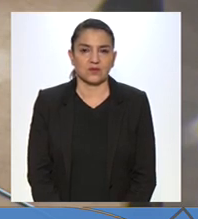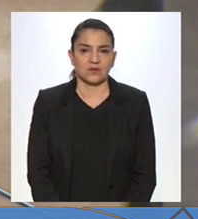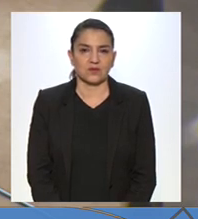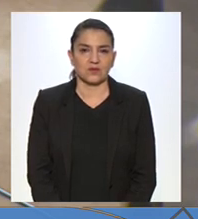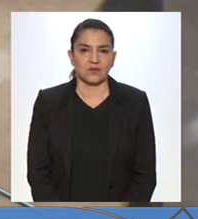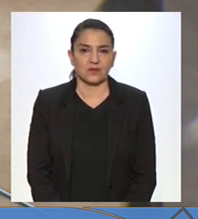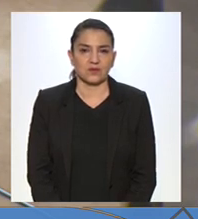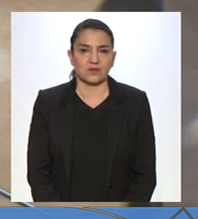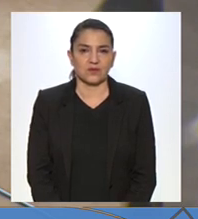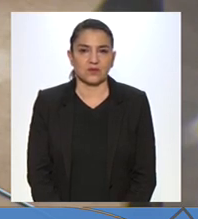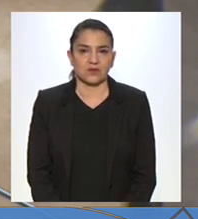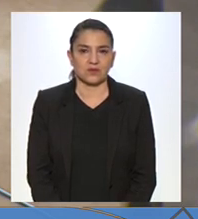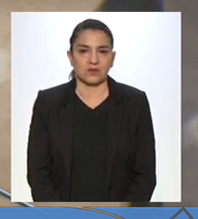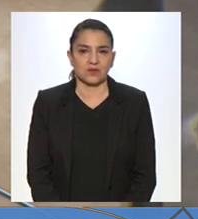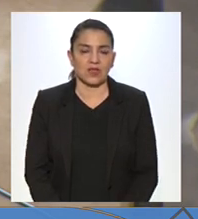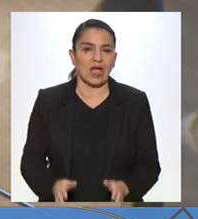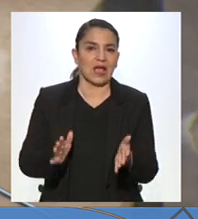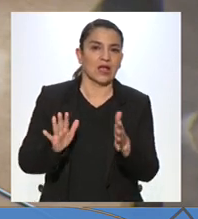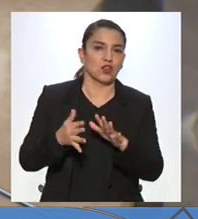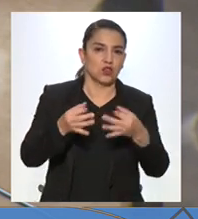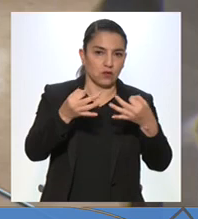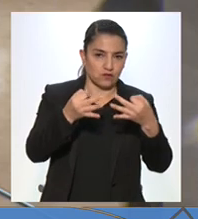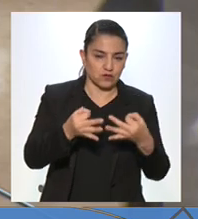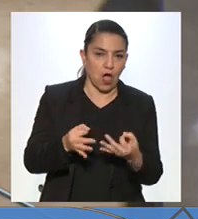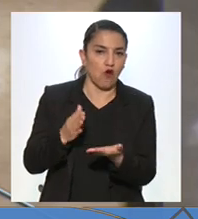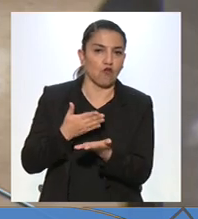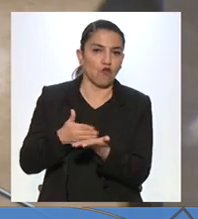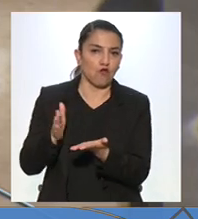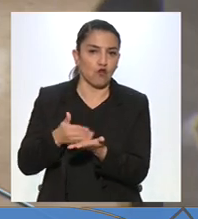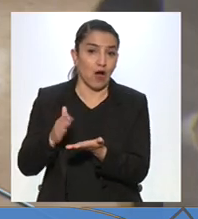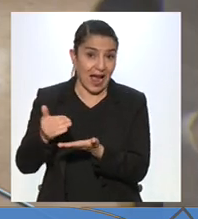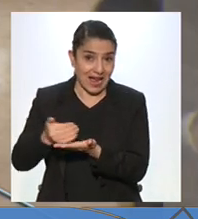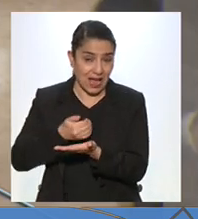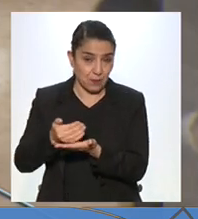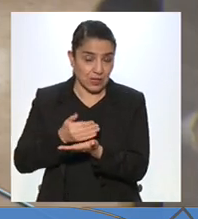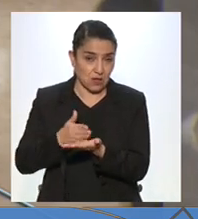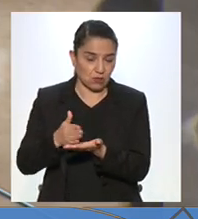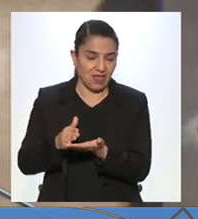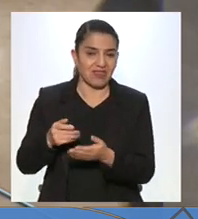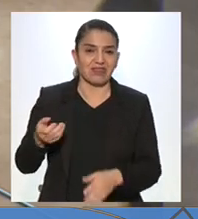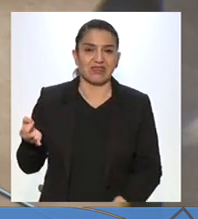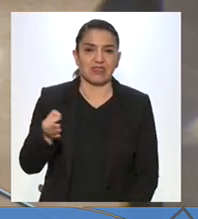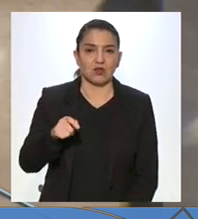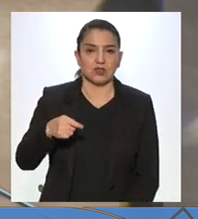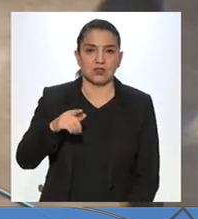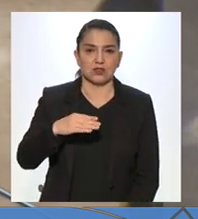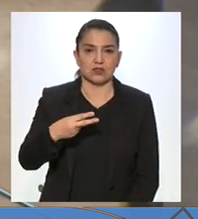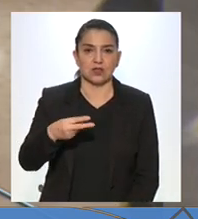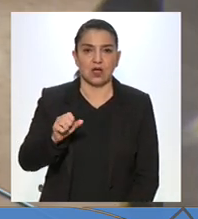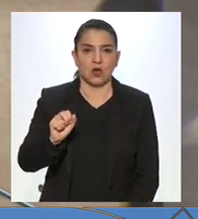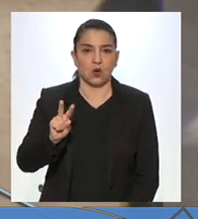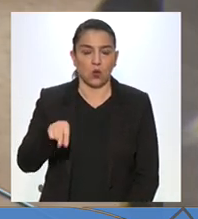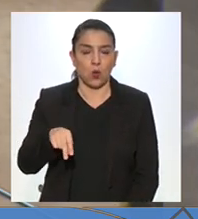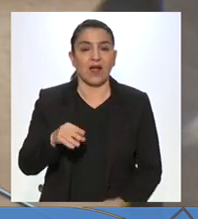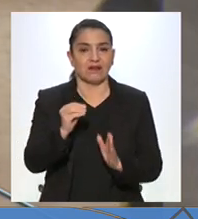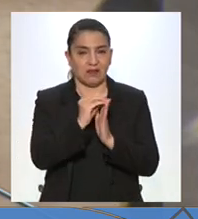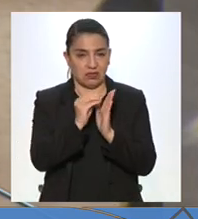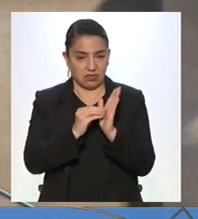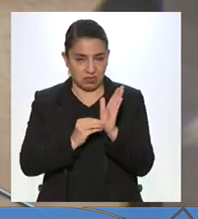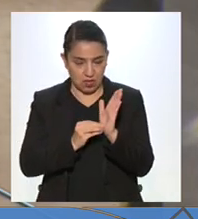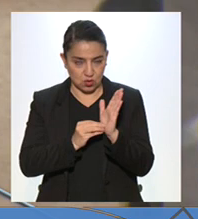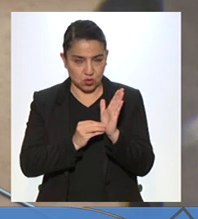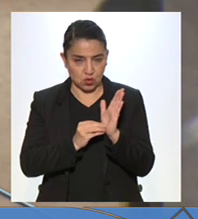Respecto de la estimación sobre fuga de capitales que menciona el senador Chaguán, nuestros datos indican